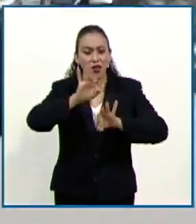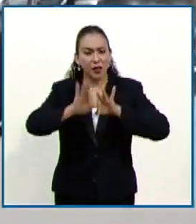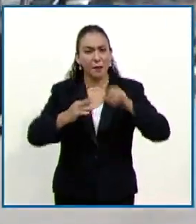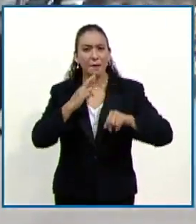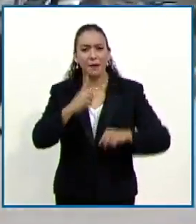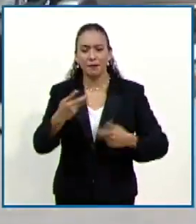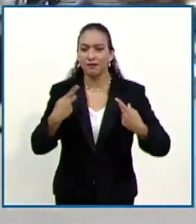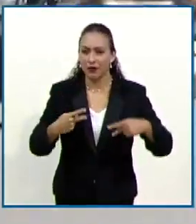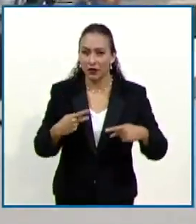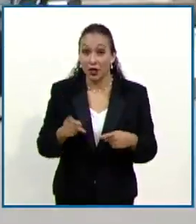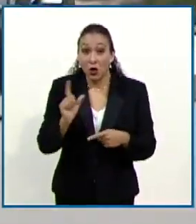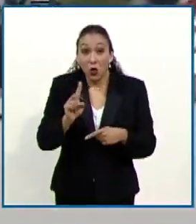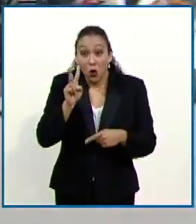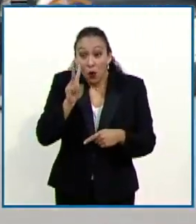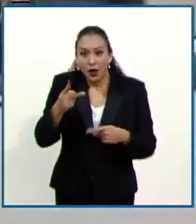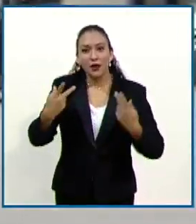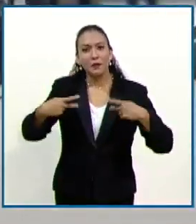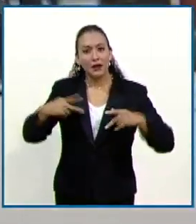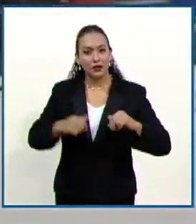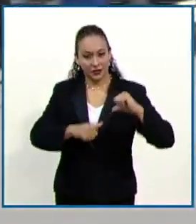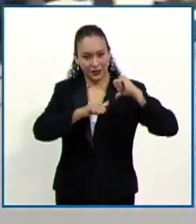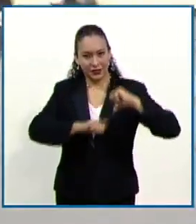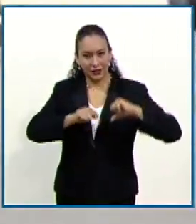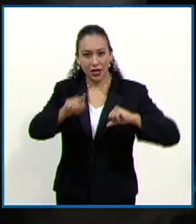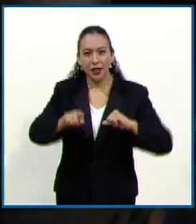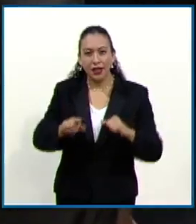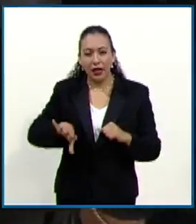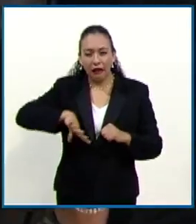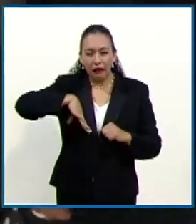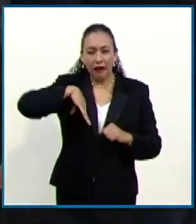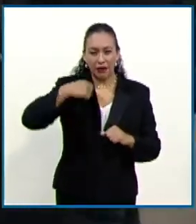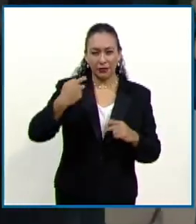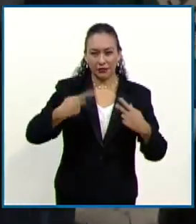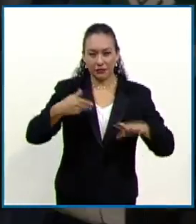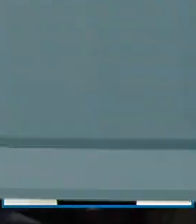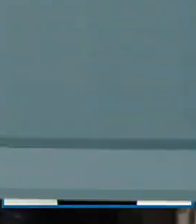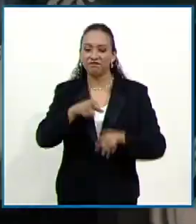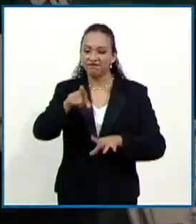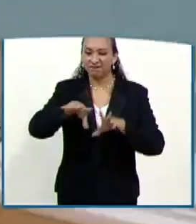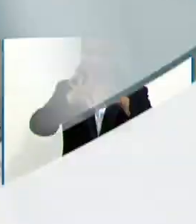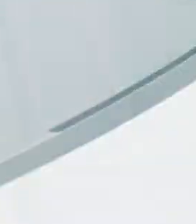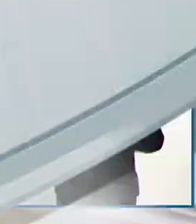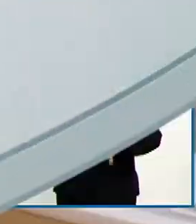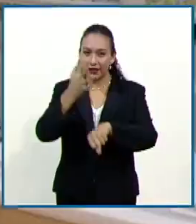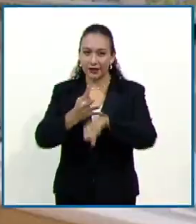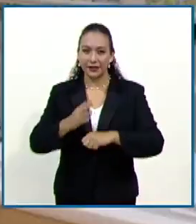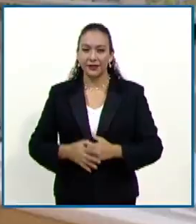y castigar a los funcionarios que cometan abusos.